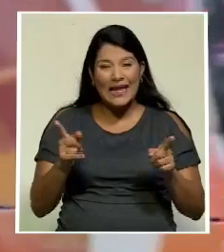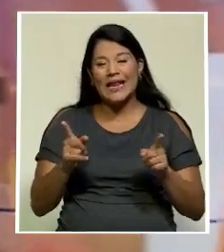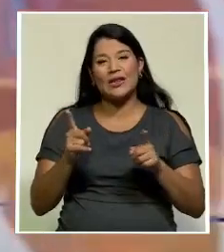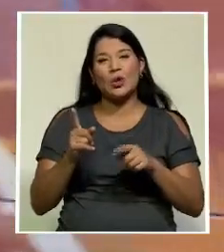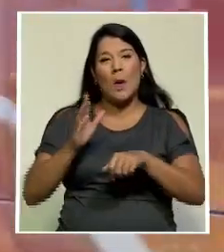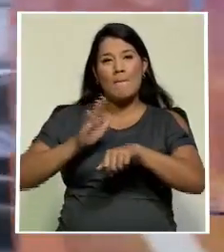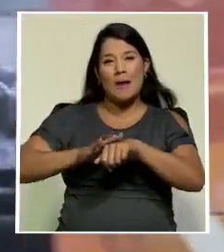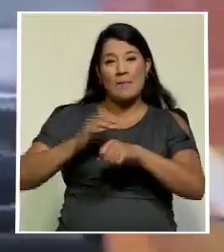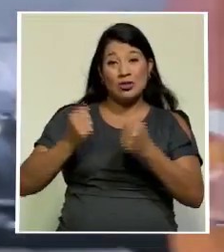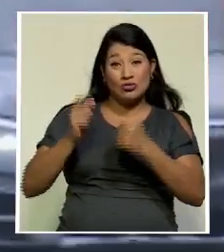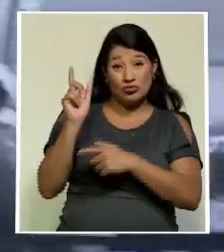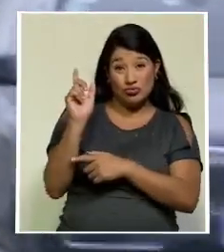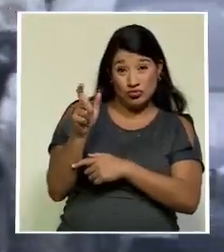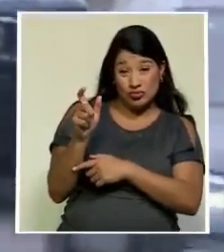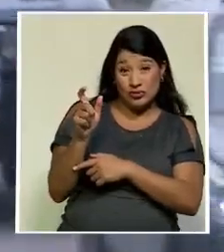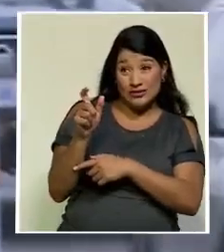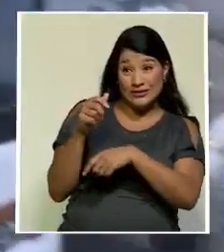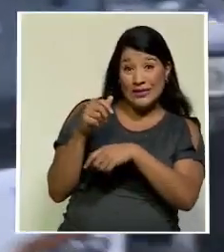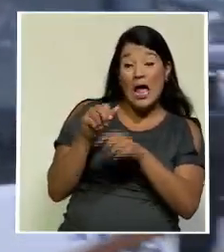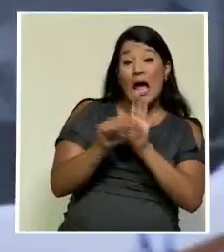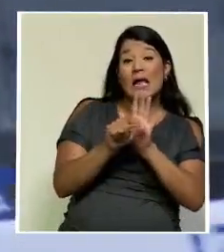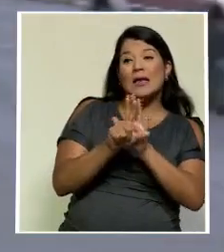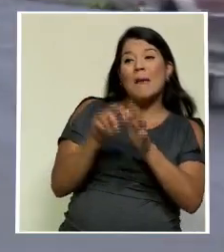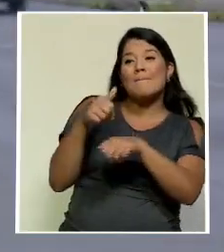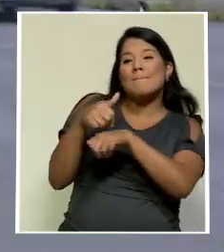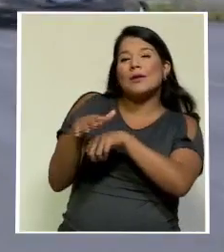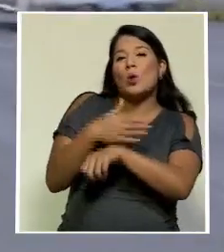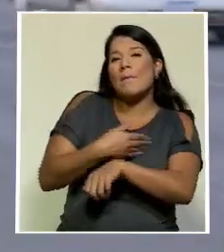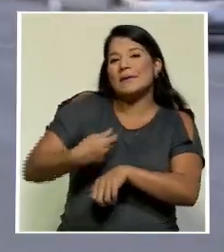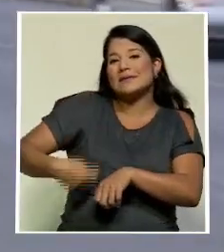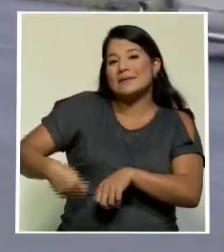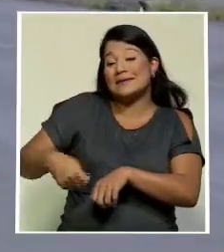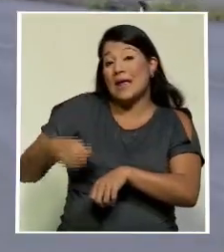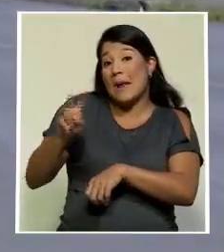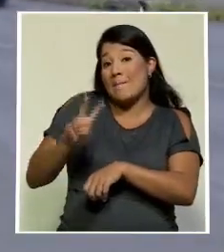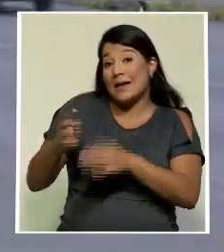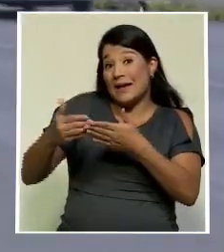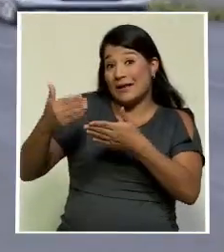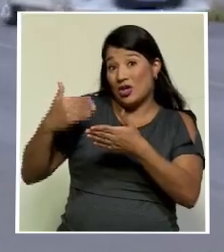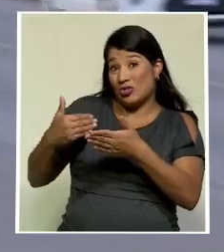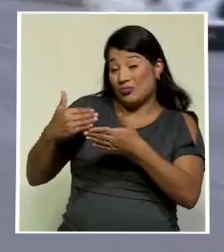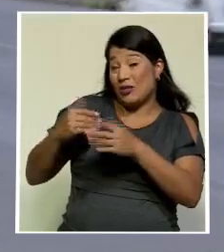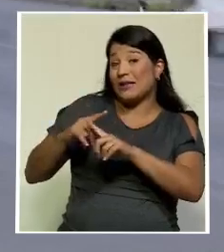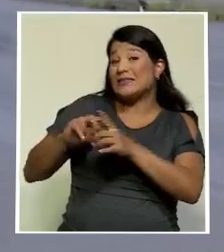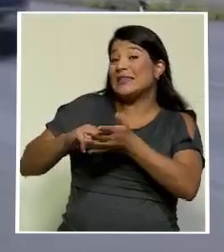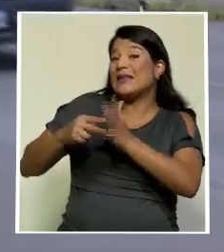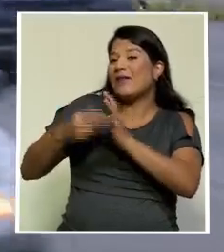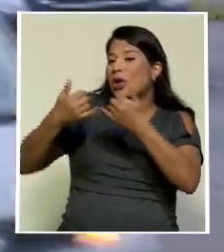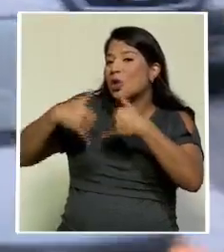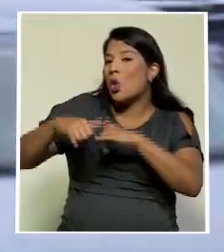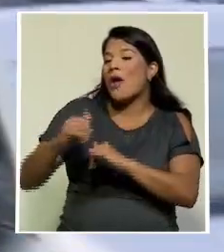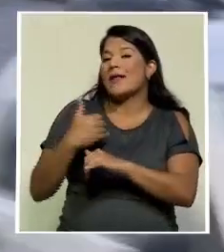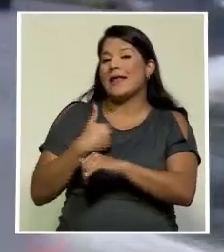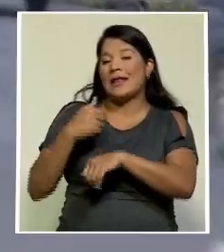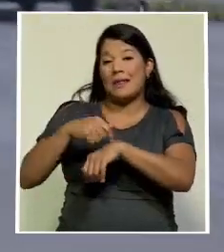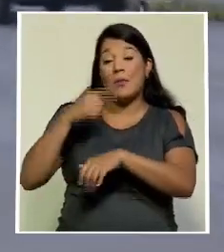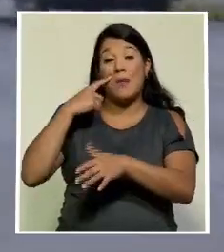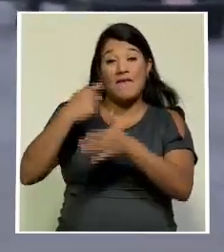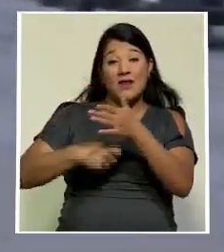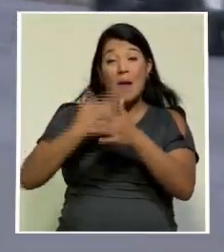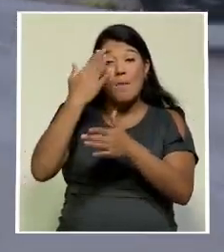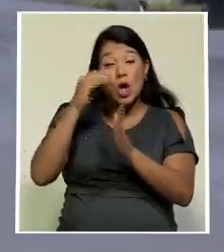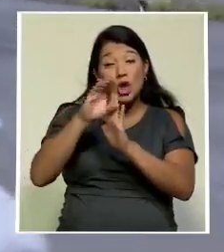el viernes anterior, por lo que aún tiene varios días para resolver este tema, ya que el artículo 126 de la Constitución indica